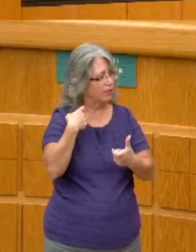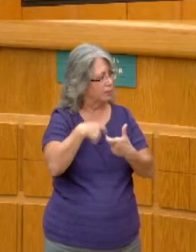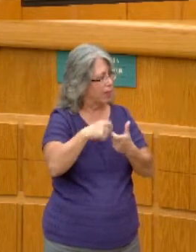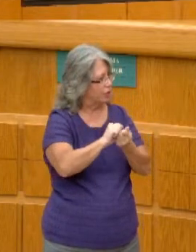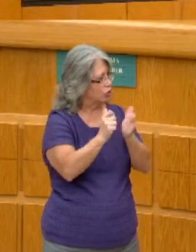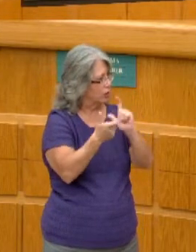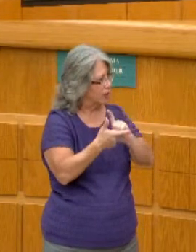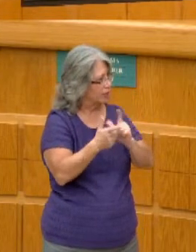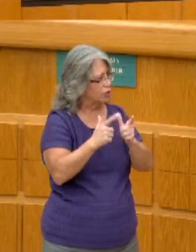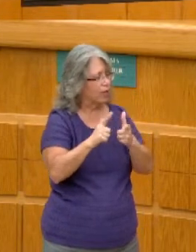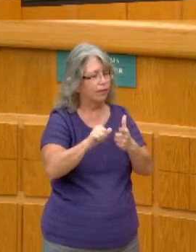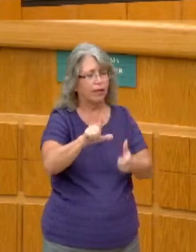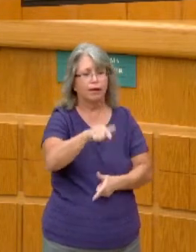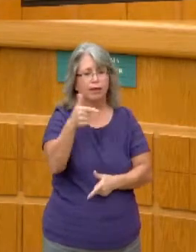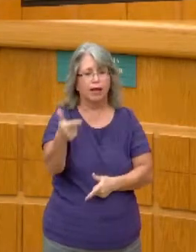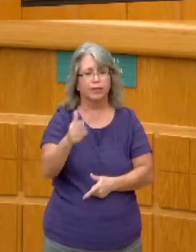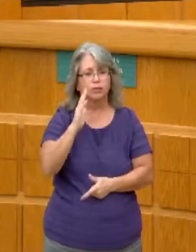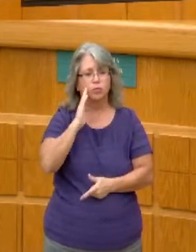Bird. Thank you.